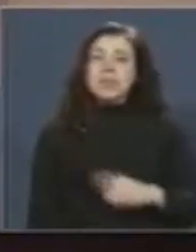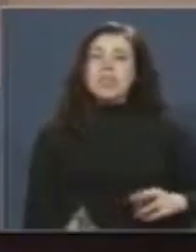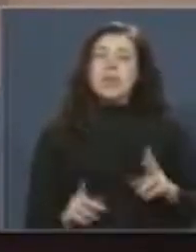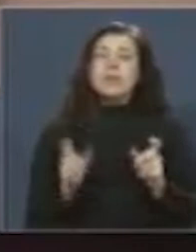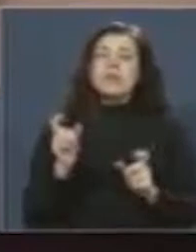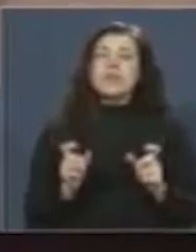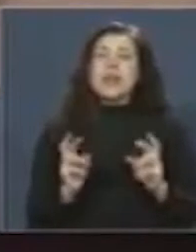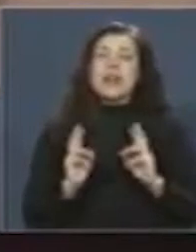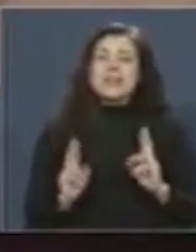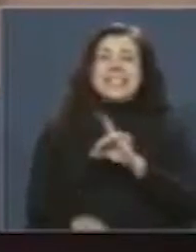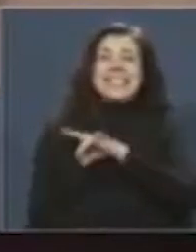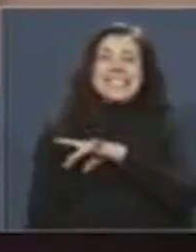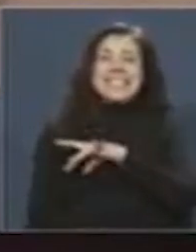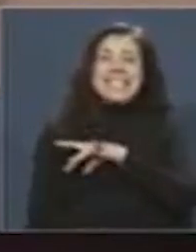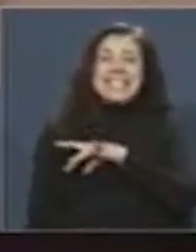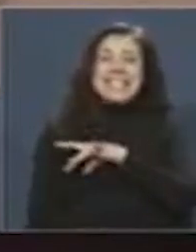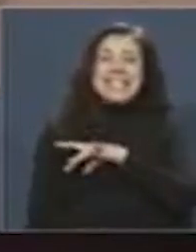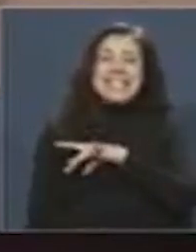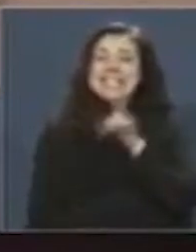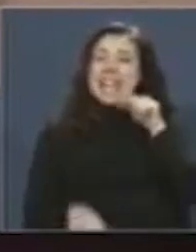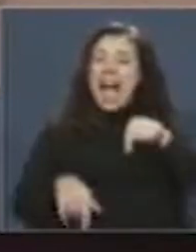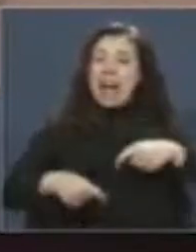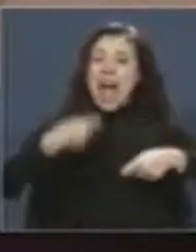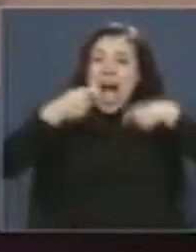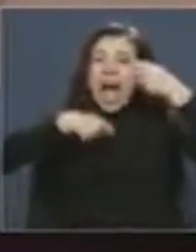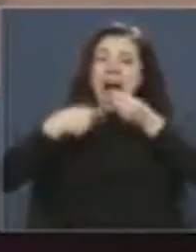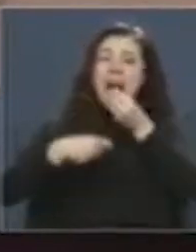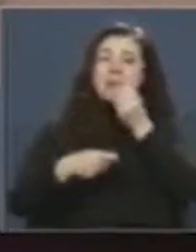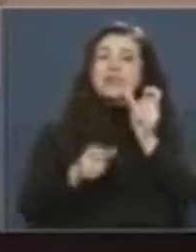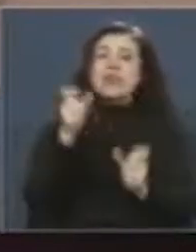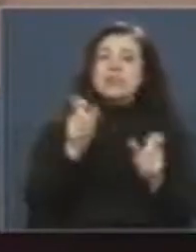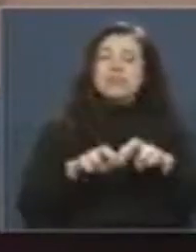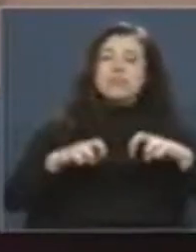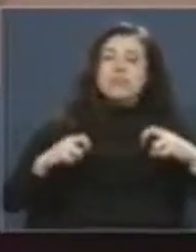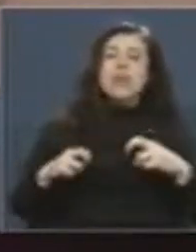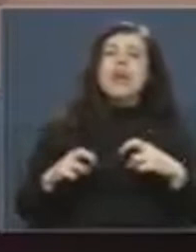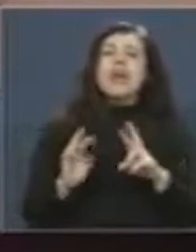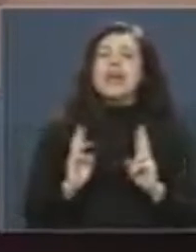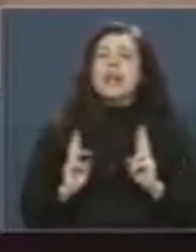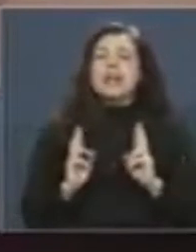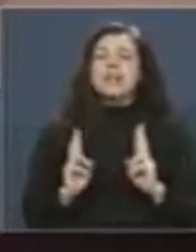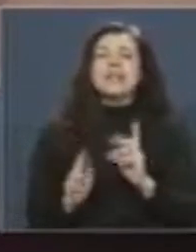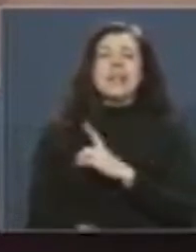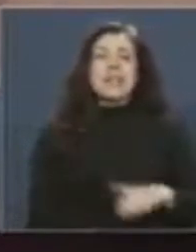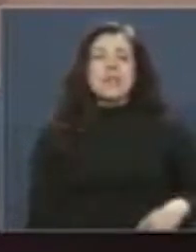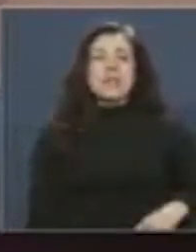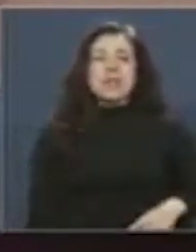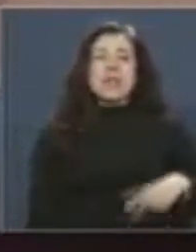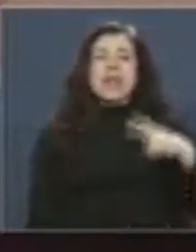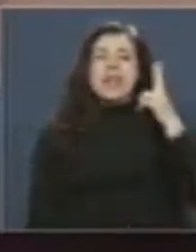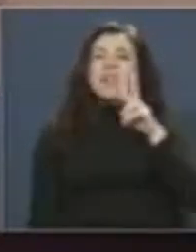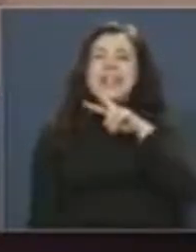representantes chilenos, están almorzando con representantes diputados del Estado de